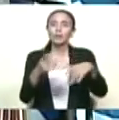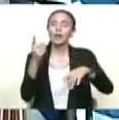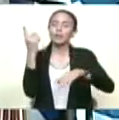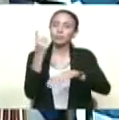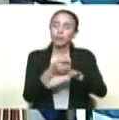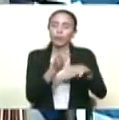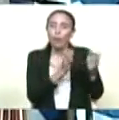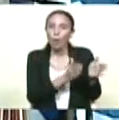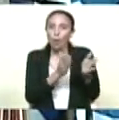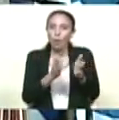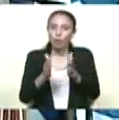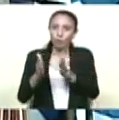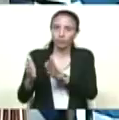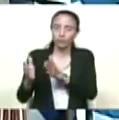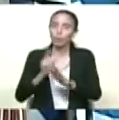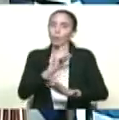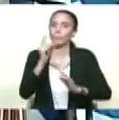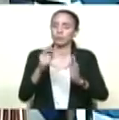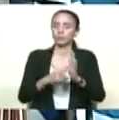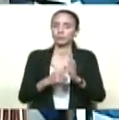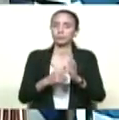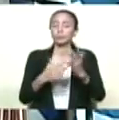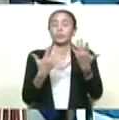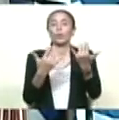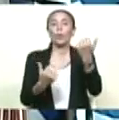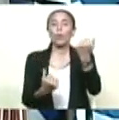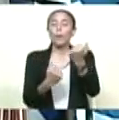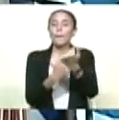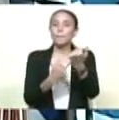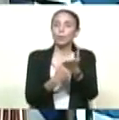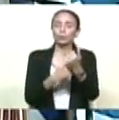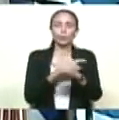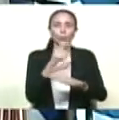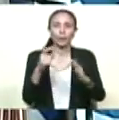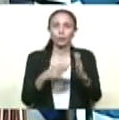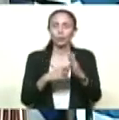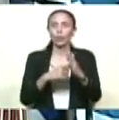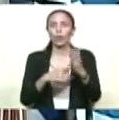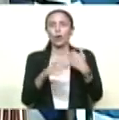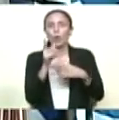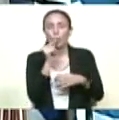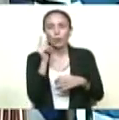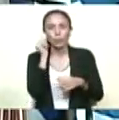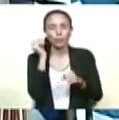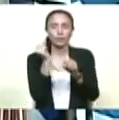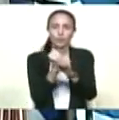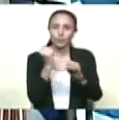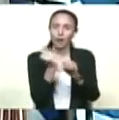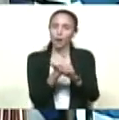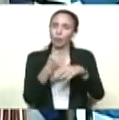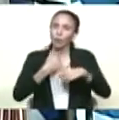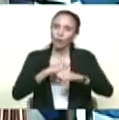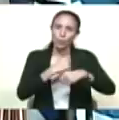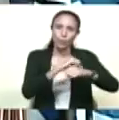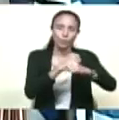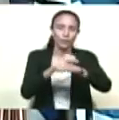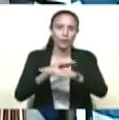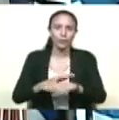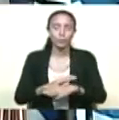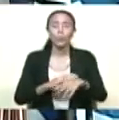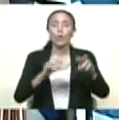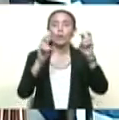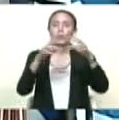apoyo a los trabajadores a quien yo rescato como parte fundamental y clave dentro del trabajo de recuperación de la nueva